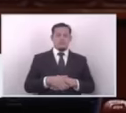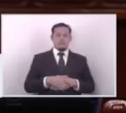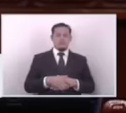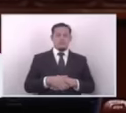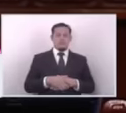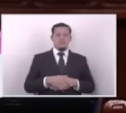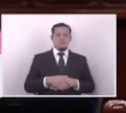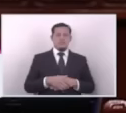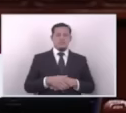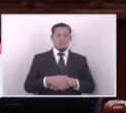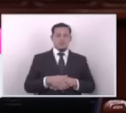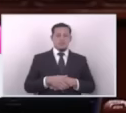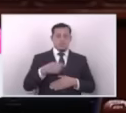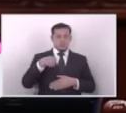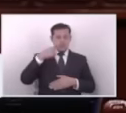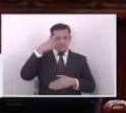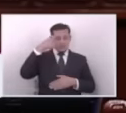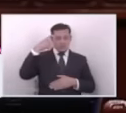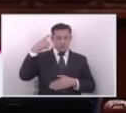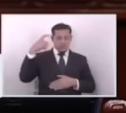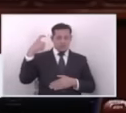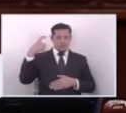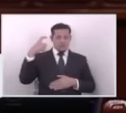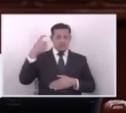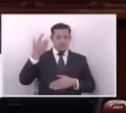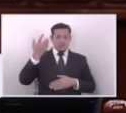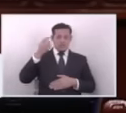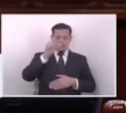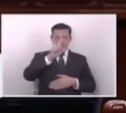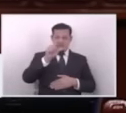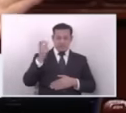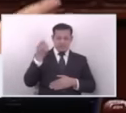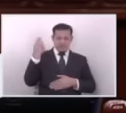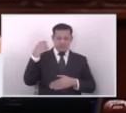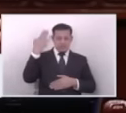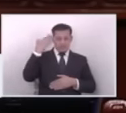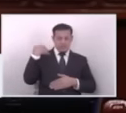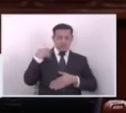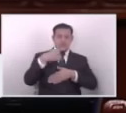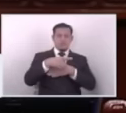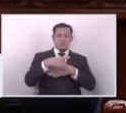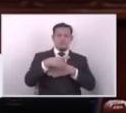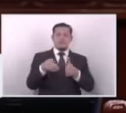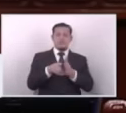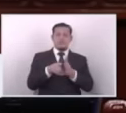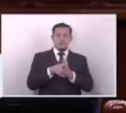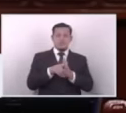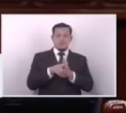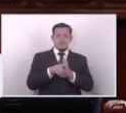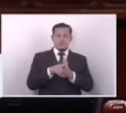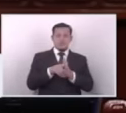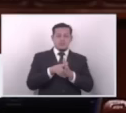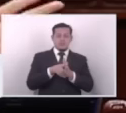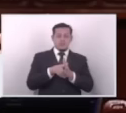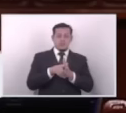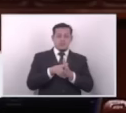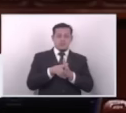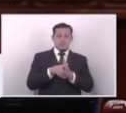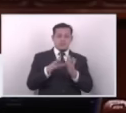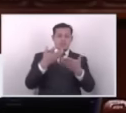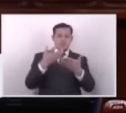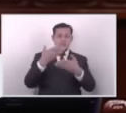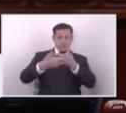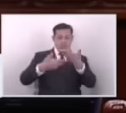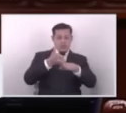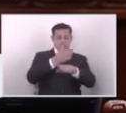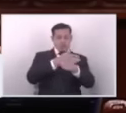Y ya decía, recuerdo, hace algunas semanas una diputada, en el marco de un proceso